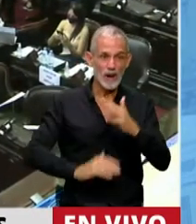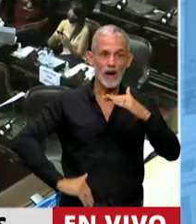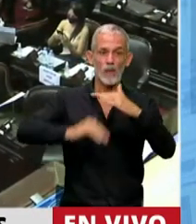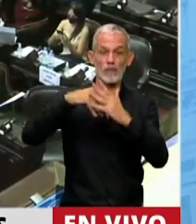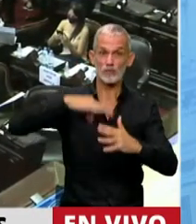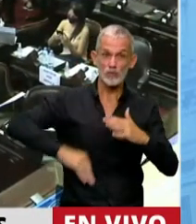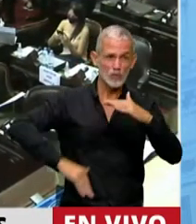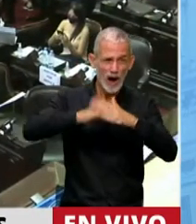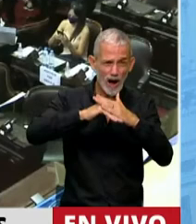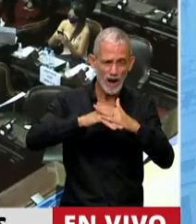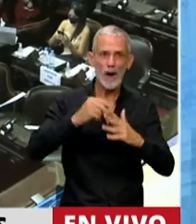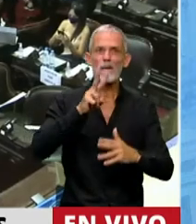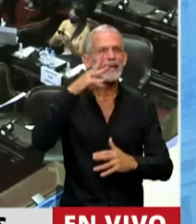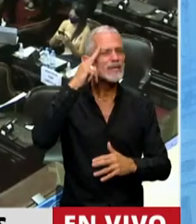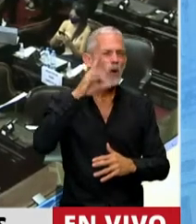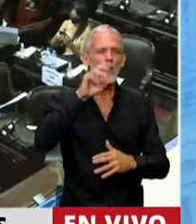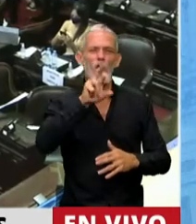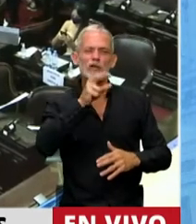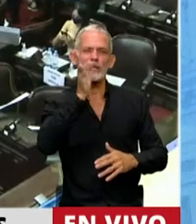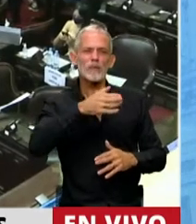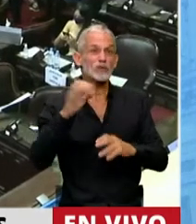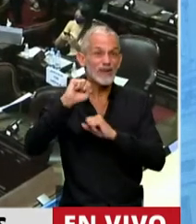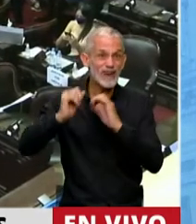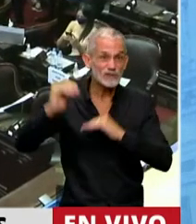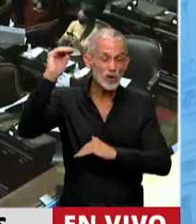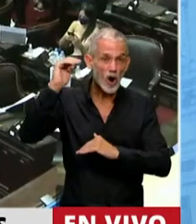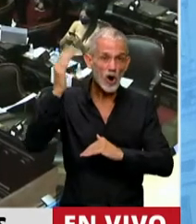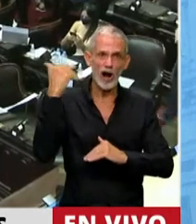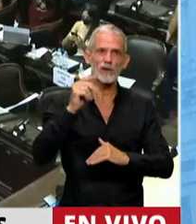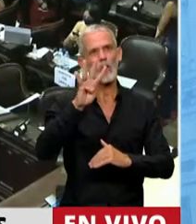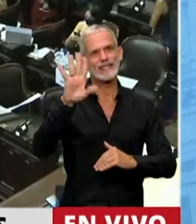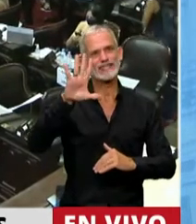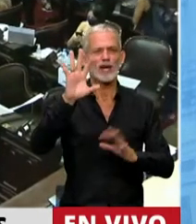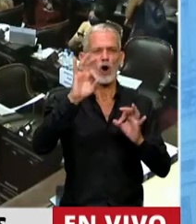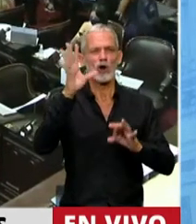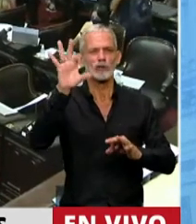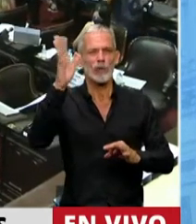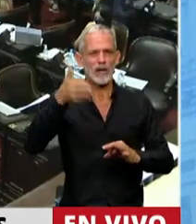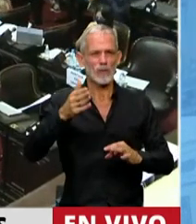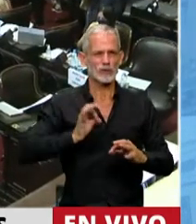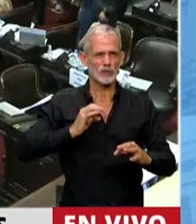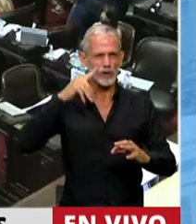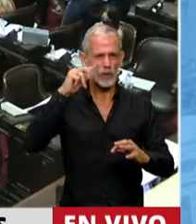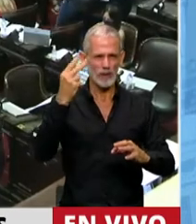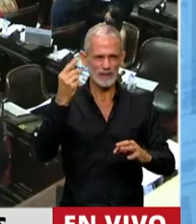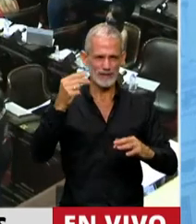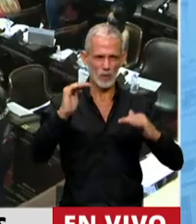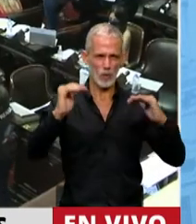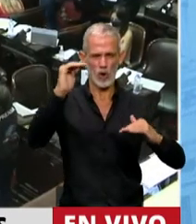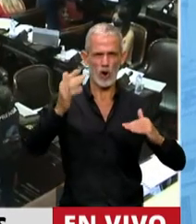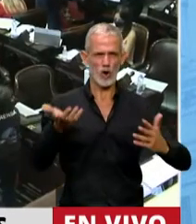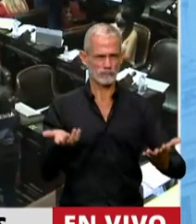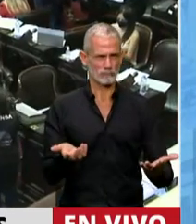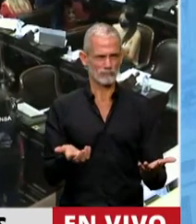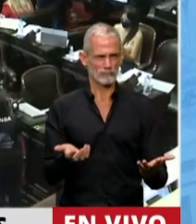techos salariales del 29-30% con una inflación que estaba catalogada 45-50% en el 2021.